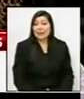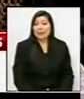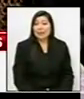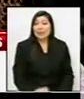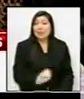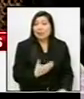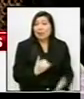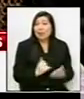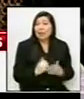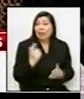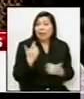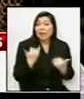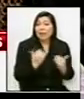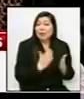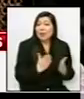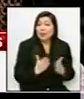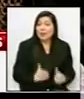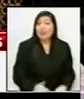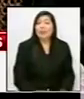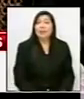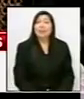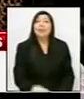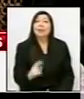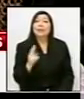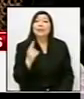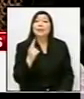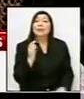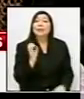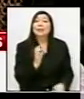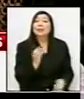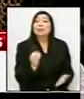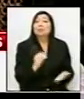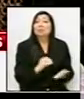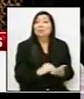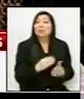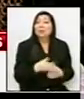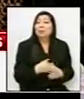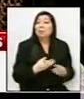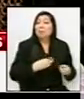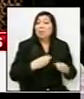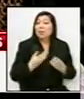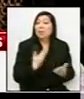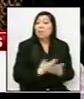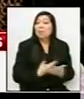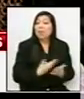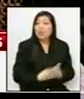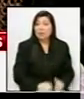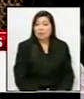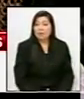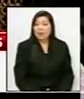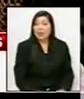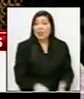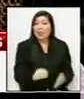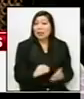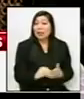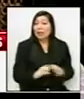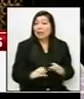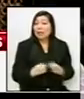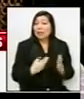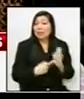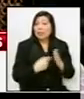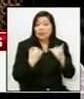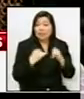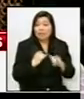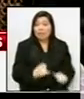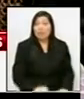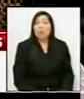son los que lideran esa organización criminal, sino más bien a través de los medios probatorios que consideramos al realizar el presente